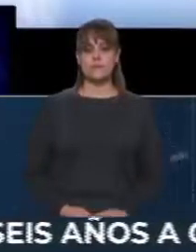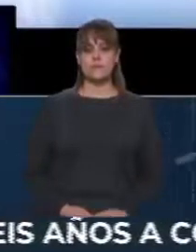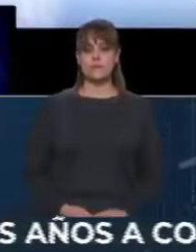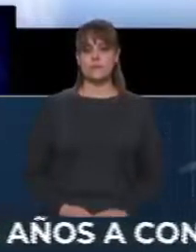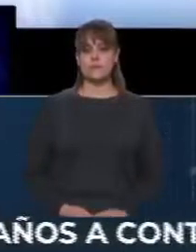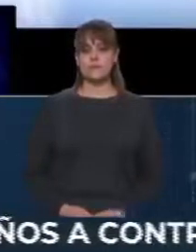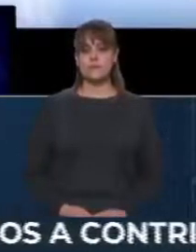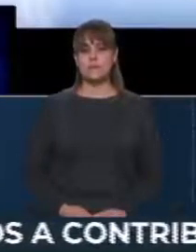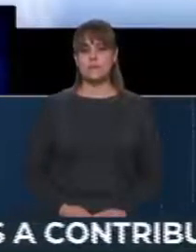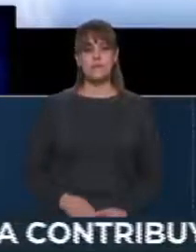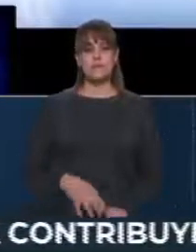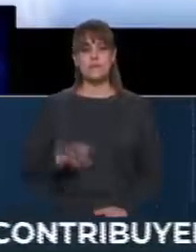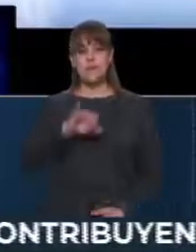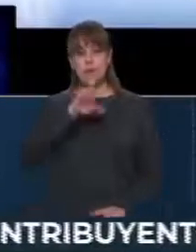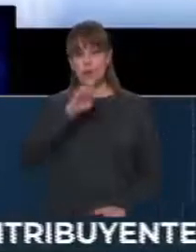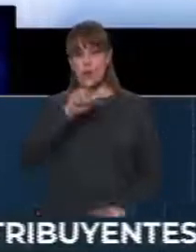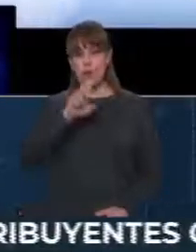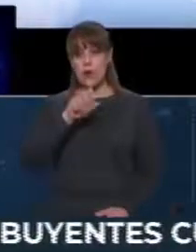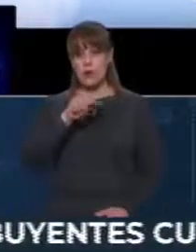¿Jonathan?